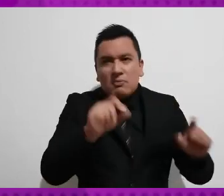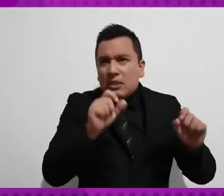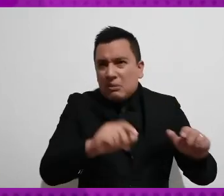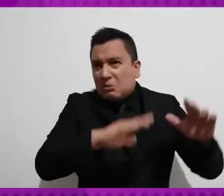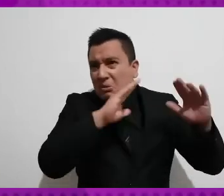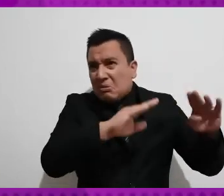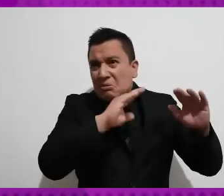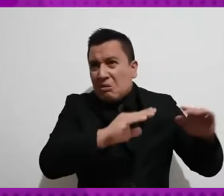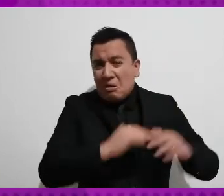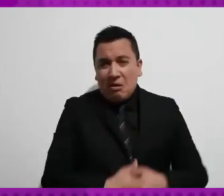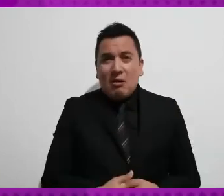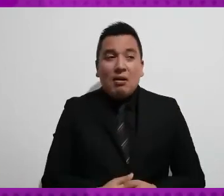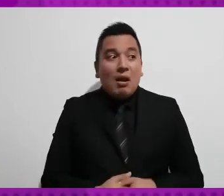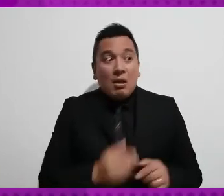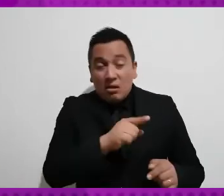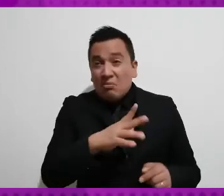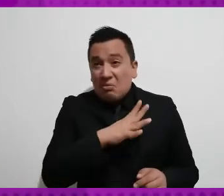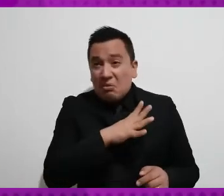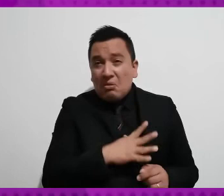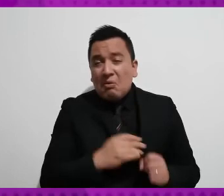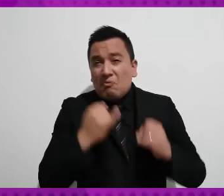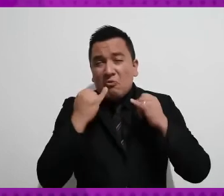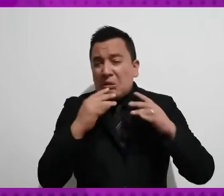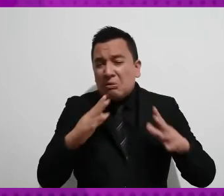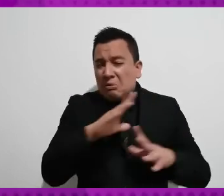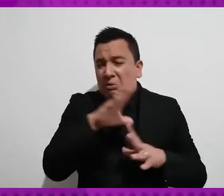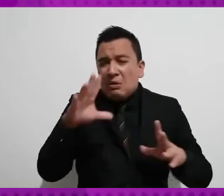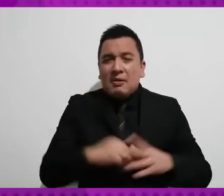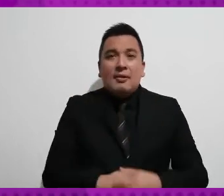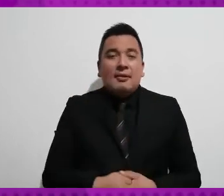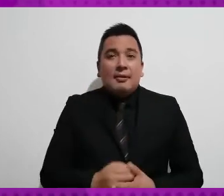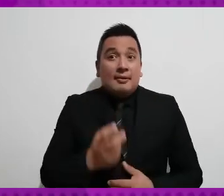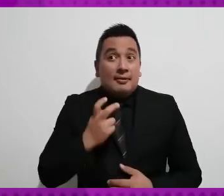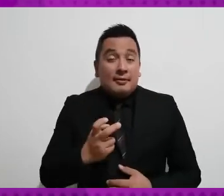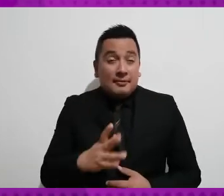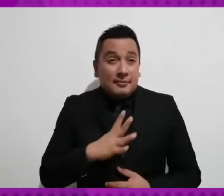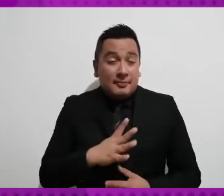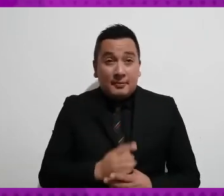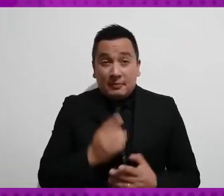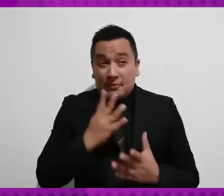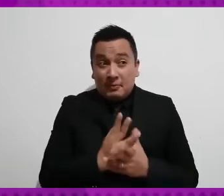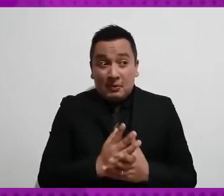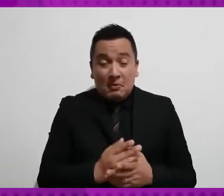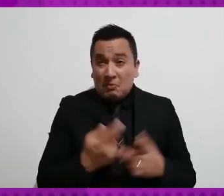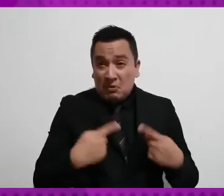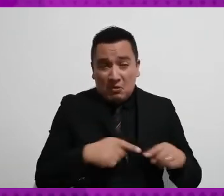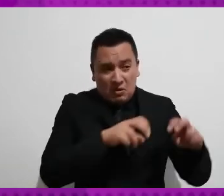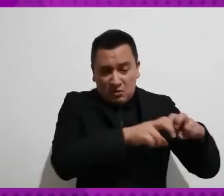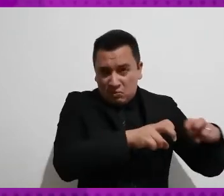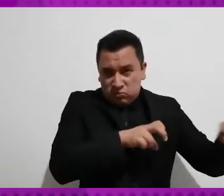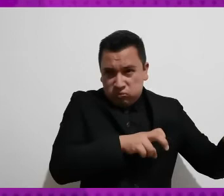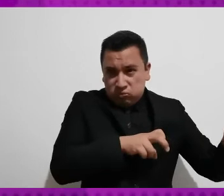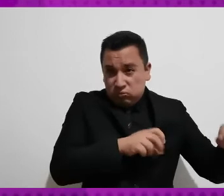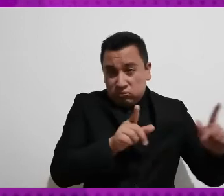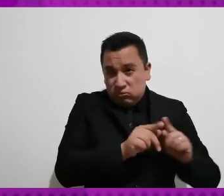se cuenta con material informativo, por lo tanto estamos llegando no solamente al funcionariado, estamos llegando también